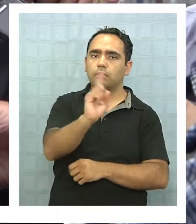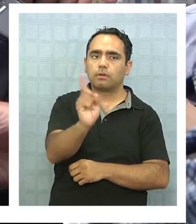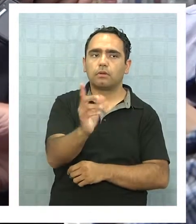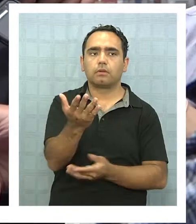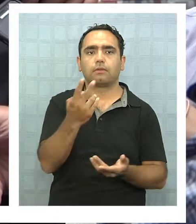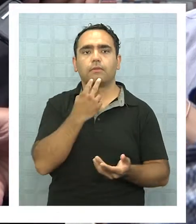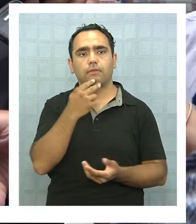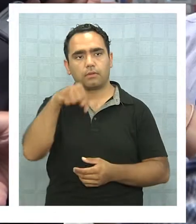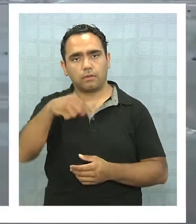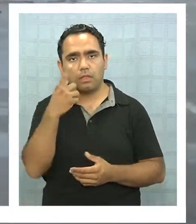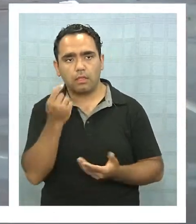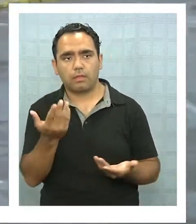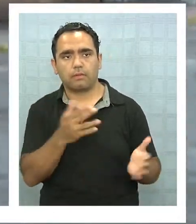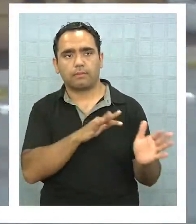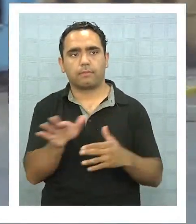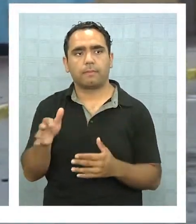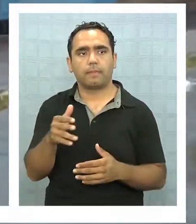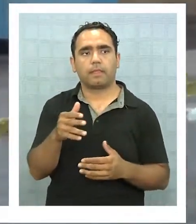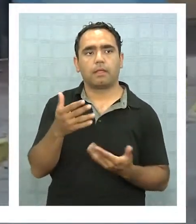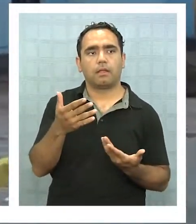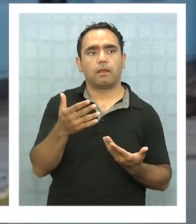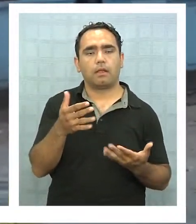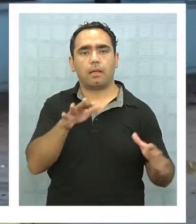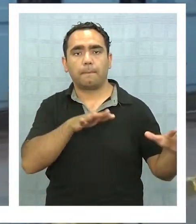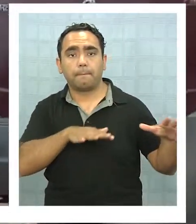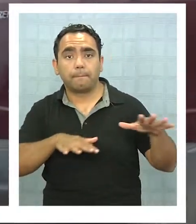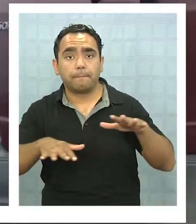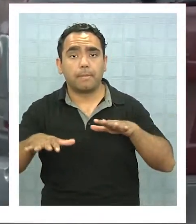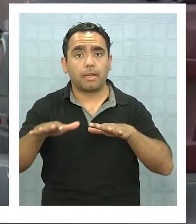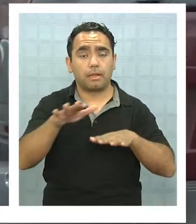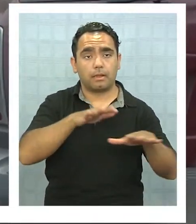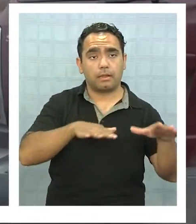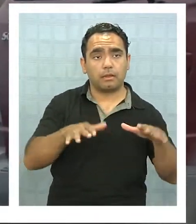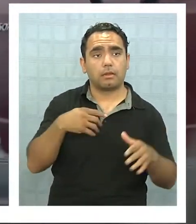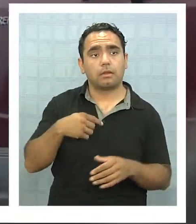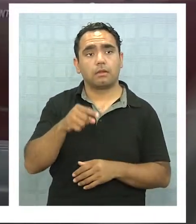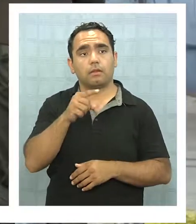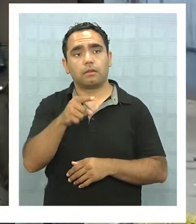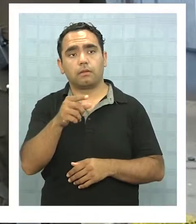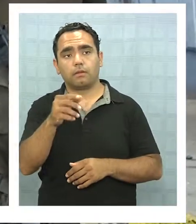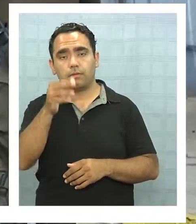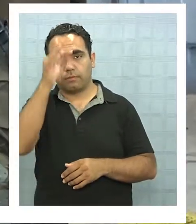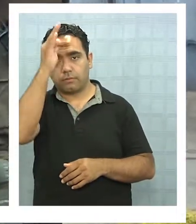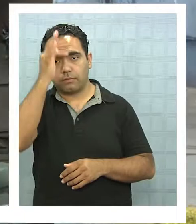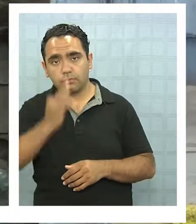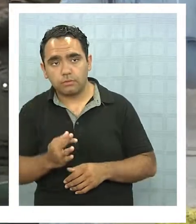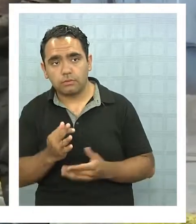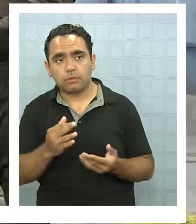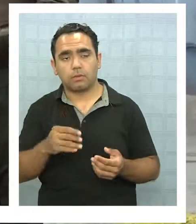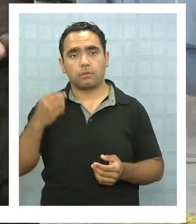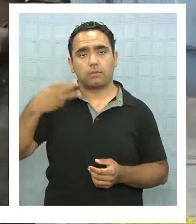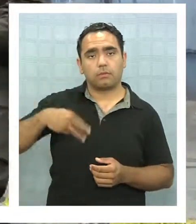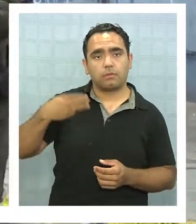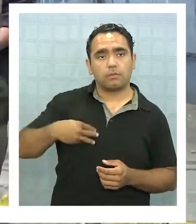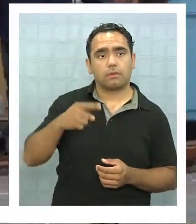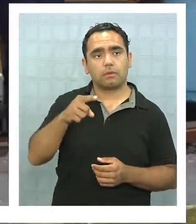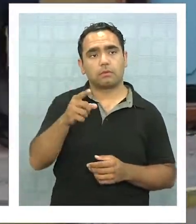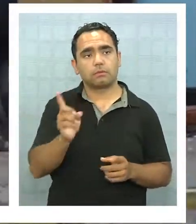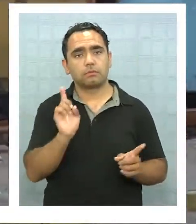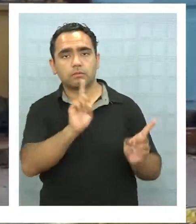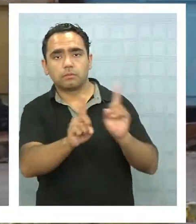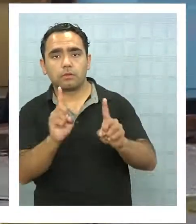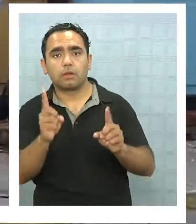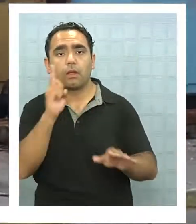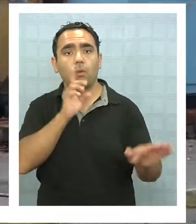hacer o lo acabamos de vivir hoy día. Durante la manifestación en las afueras de la sede de Fetrapi, funcionarios municipales debieron acudir hasta el lugar